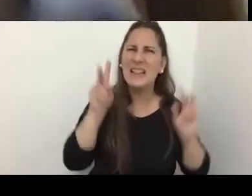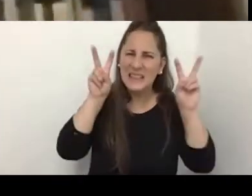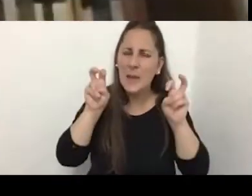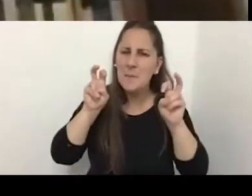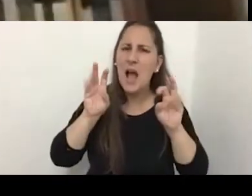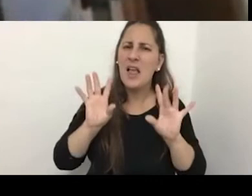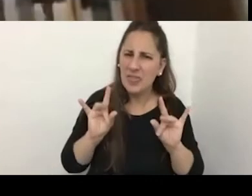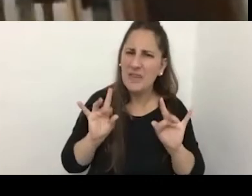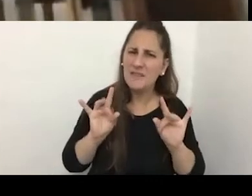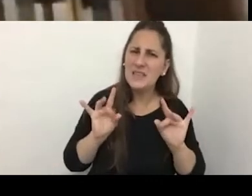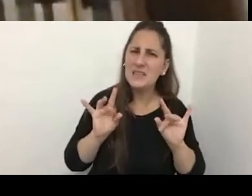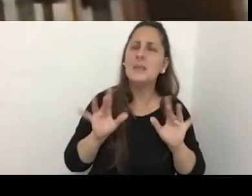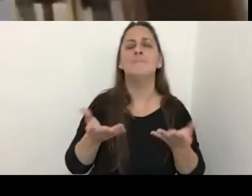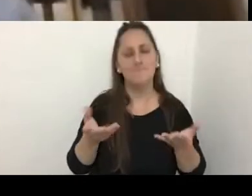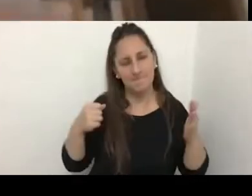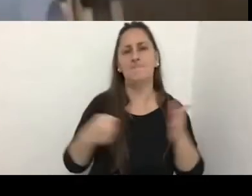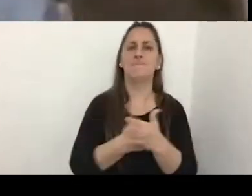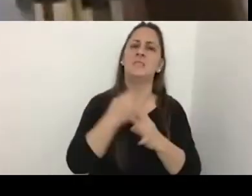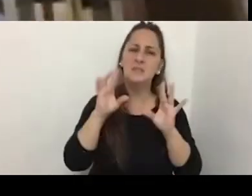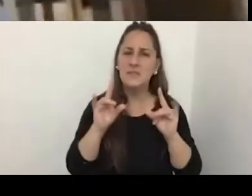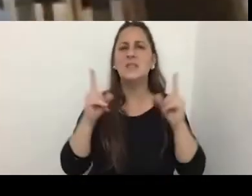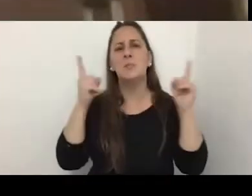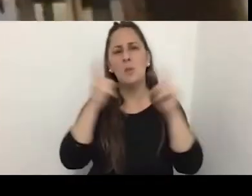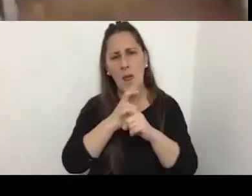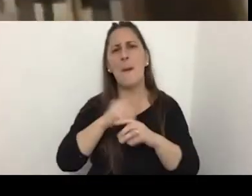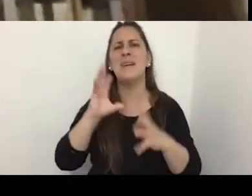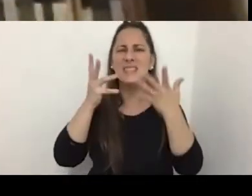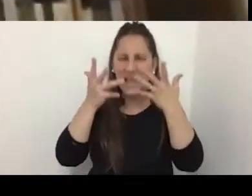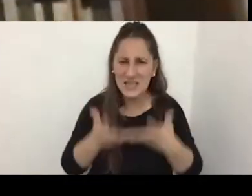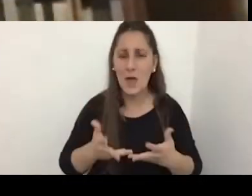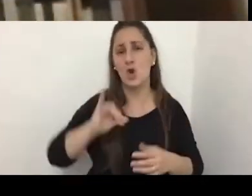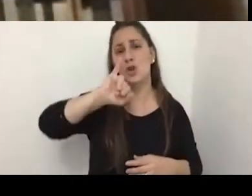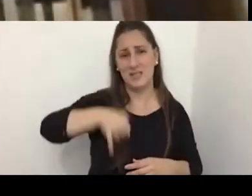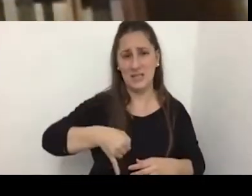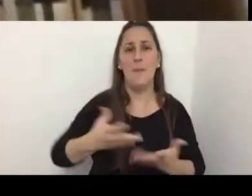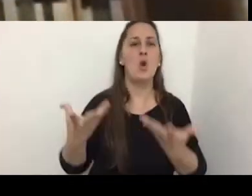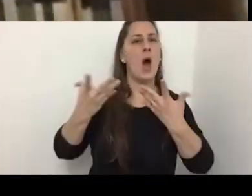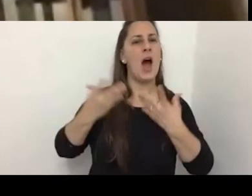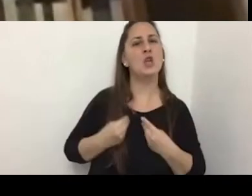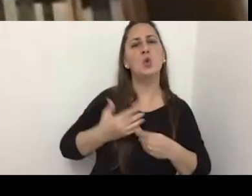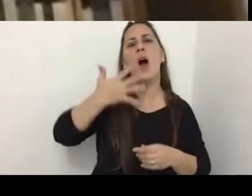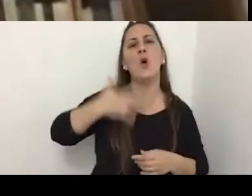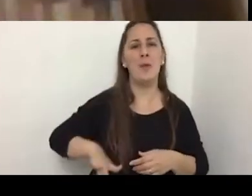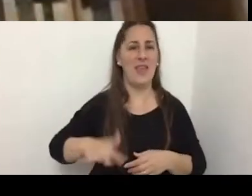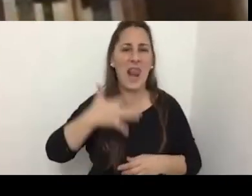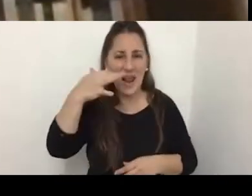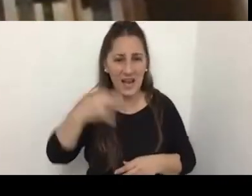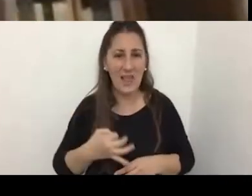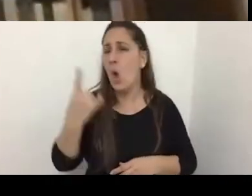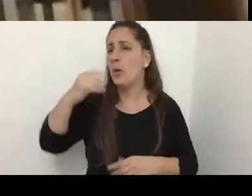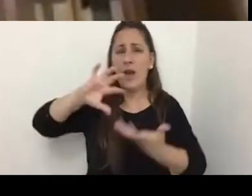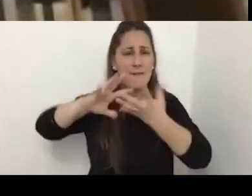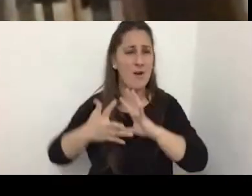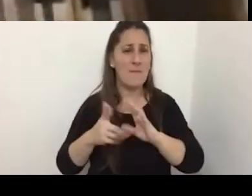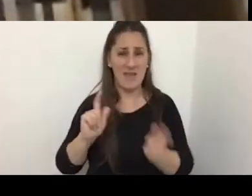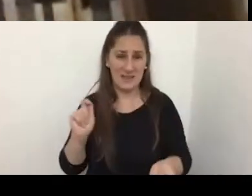difícil, es más molesto y es más tedioso analizar eso, sí, pero nos ayuda a comprender la realidad y la única forma de transformar esto que nos